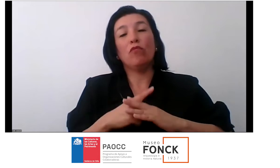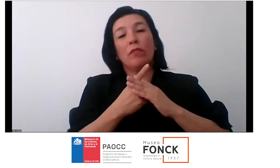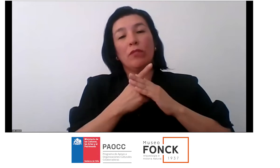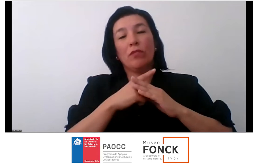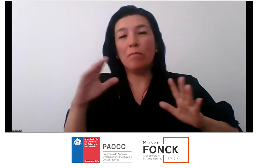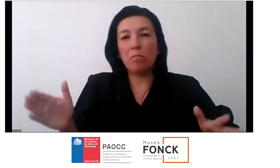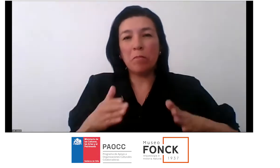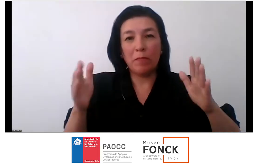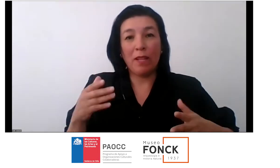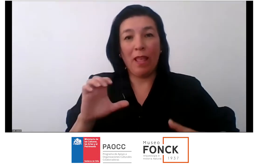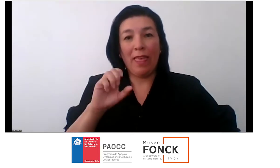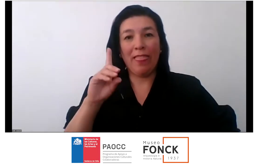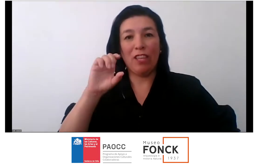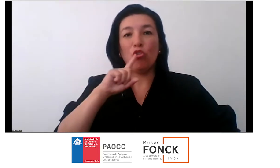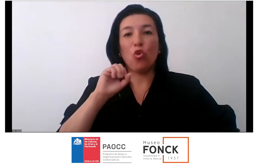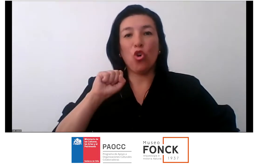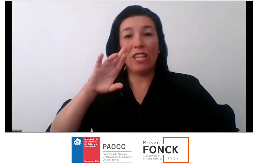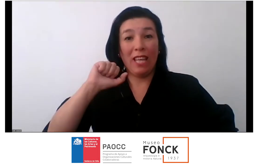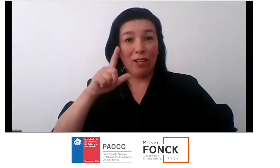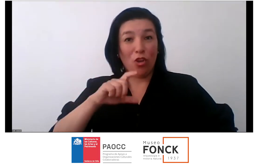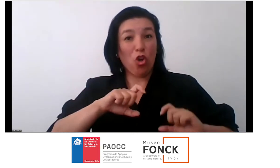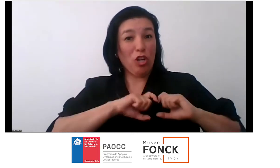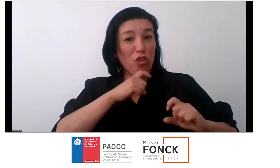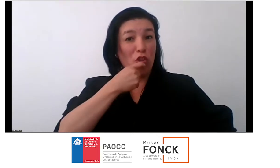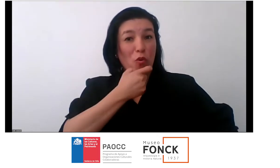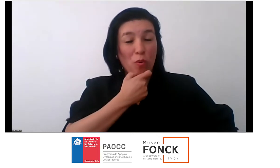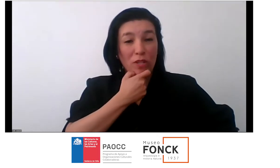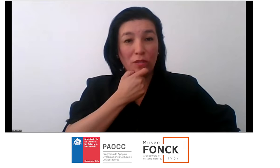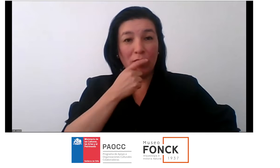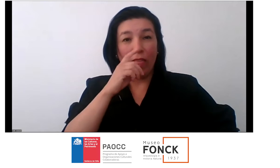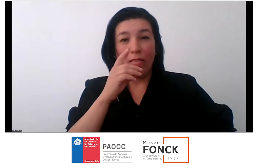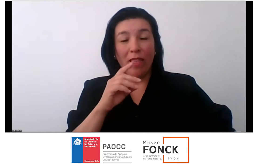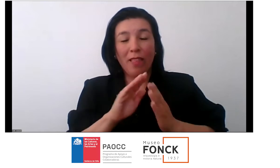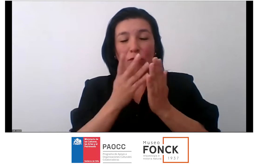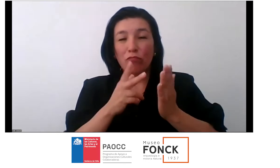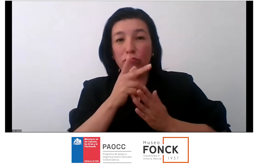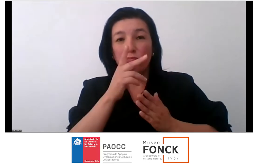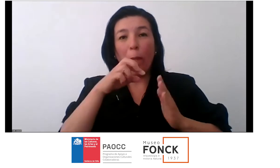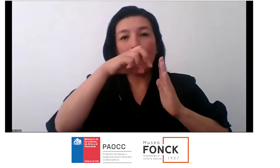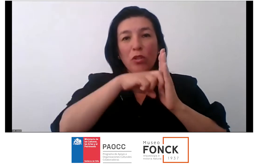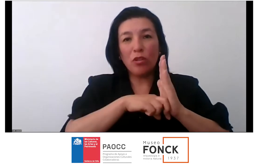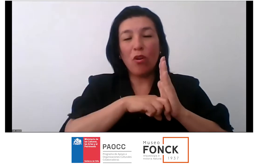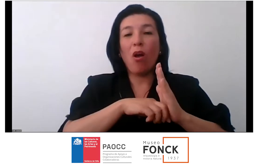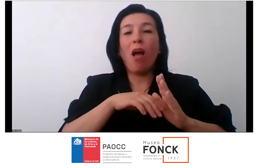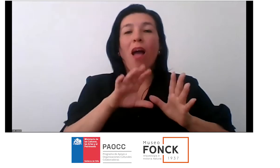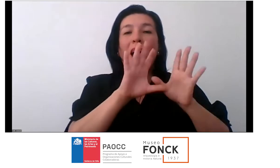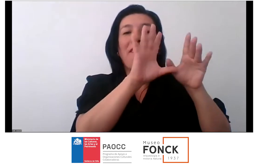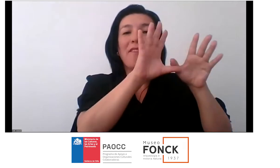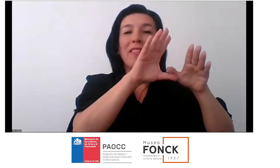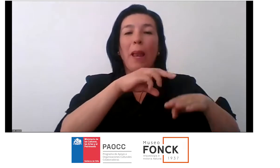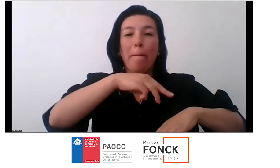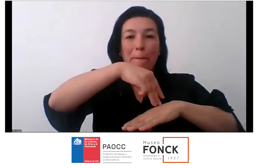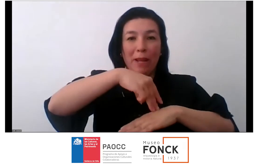de la editorial Corazón de Hueso, director y diseñador del proyecto Aves del Marga Marga y Aves de